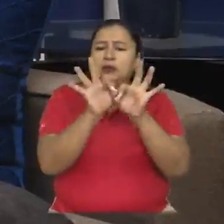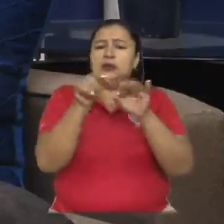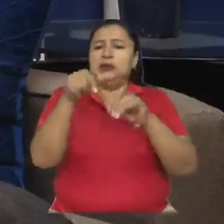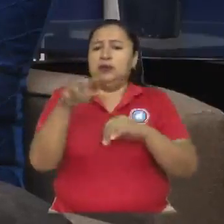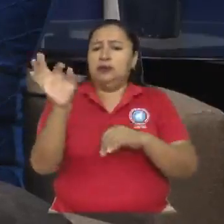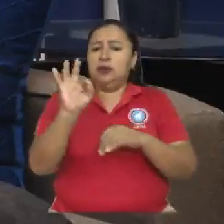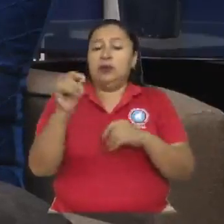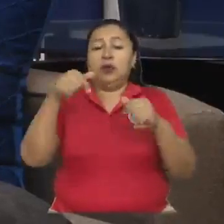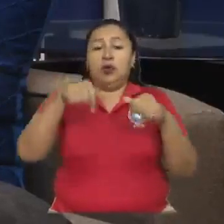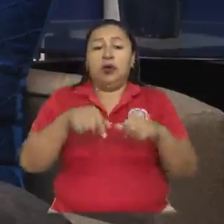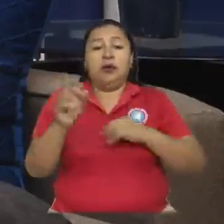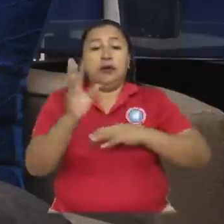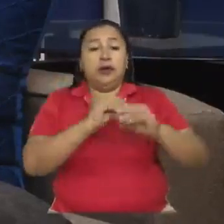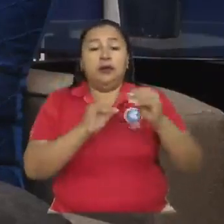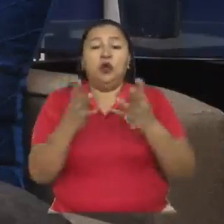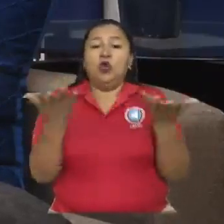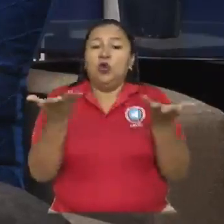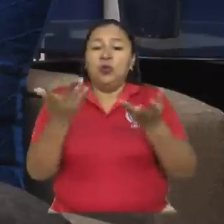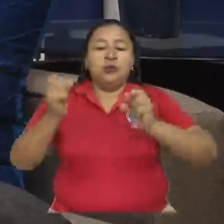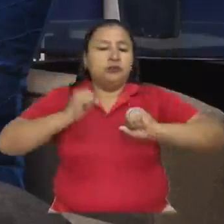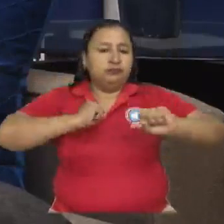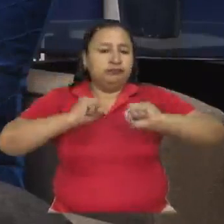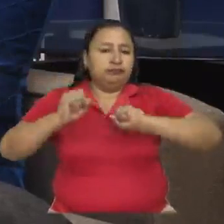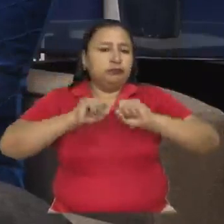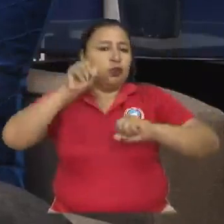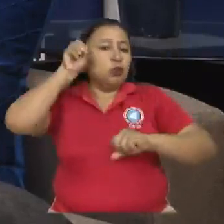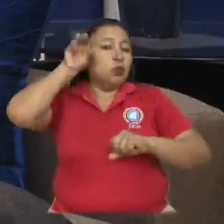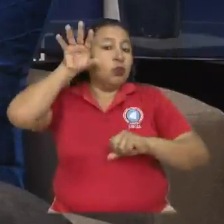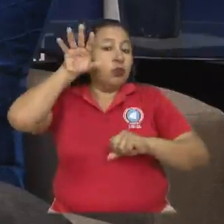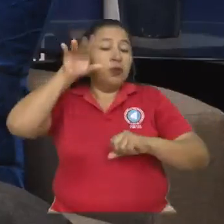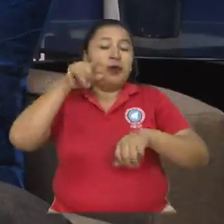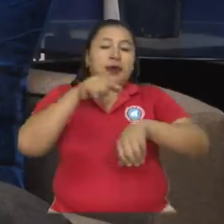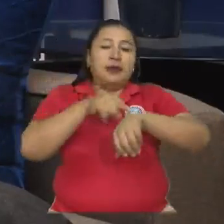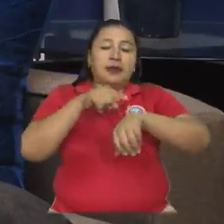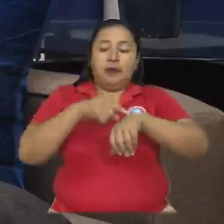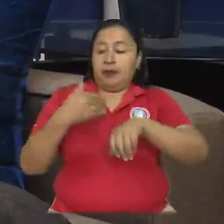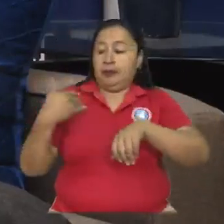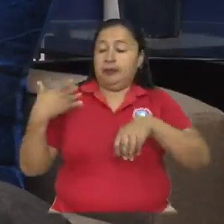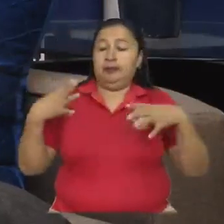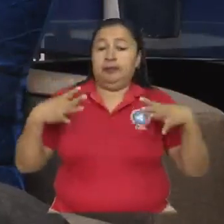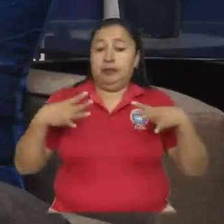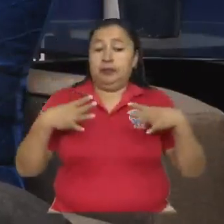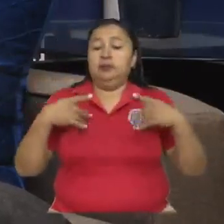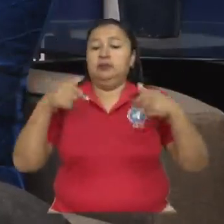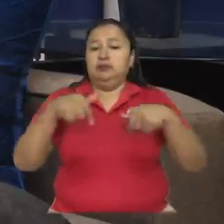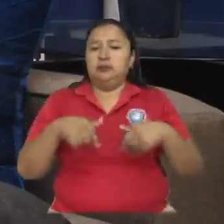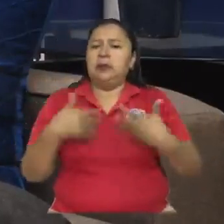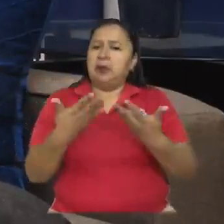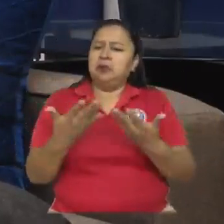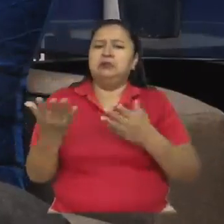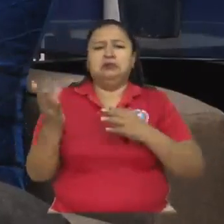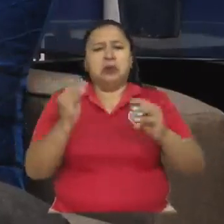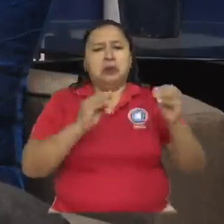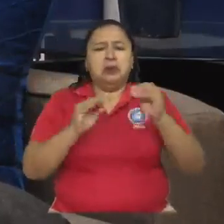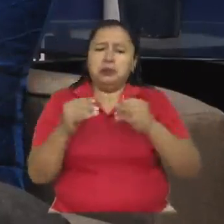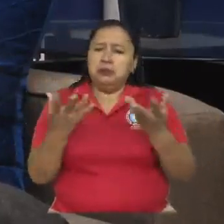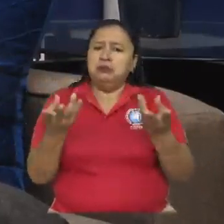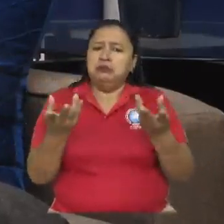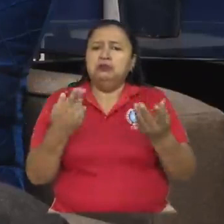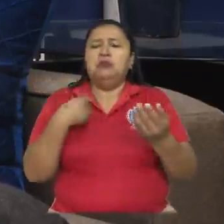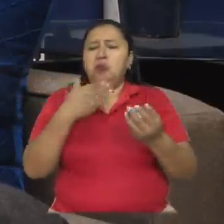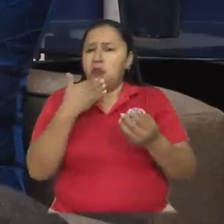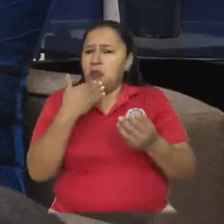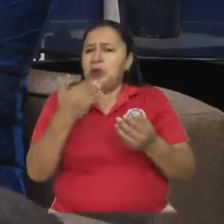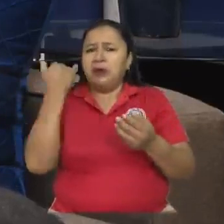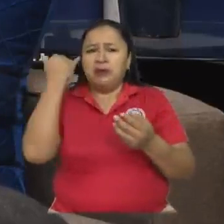hoy estaremos conversando sobre el dinamismo del turismo durante el periodo de vacaciones, pero también pues una conversación bastante